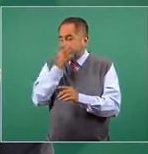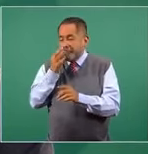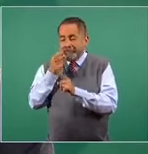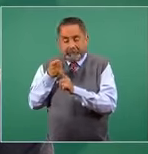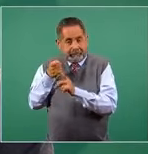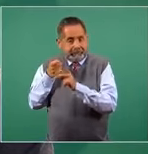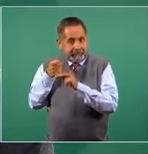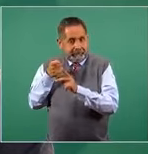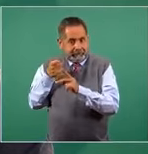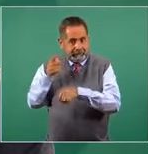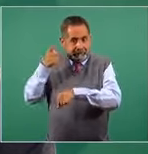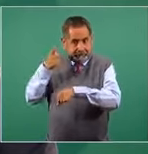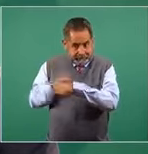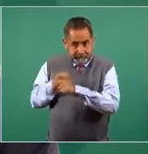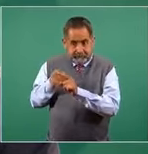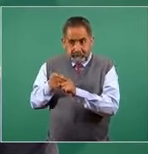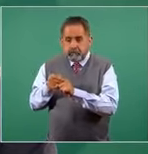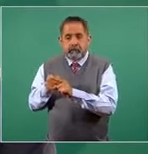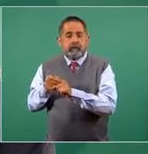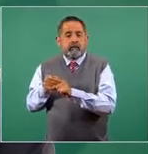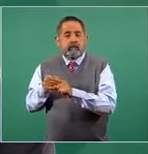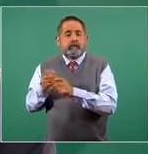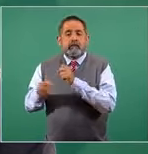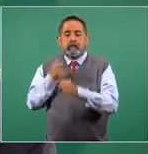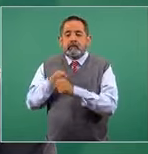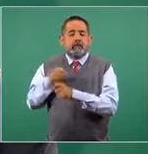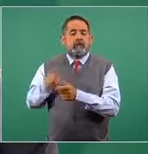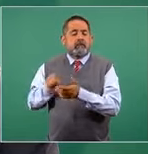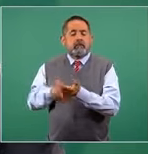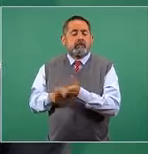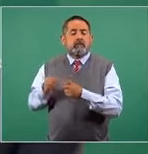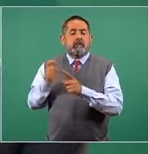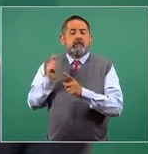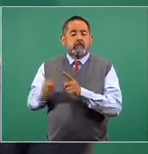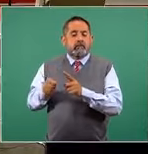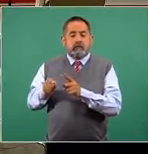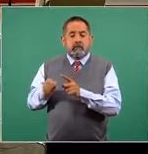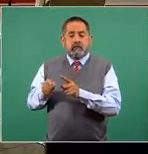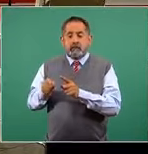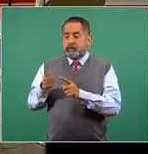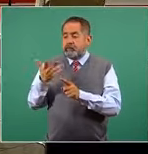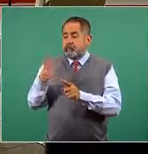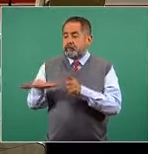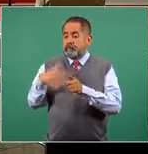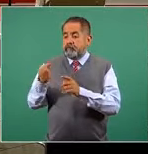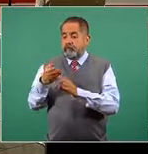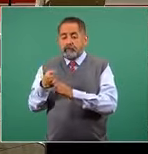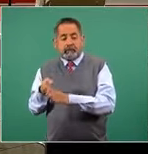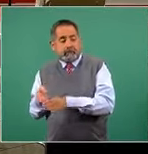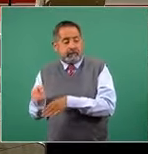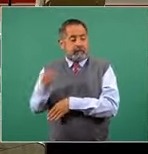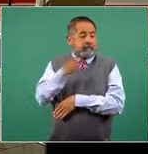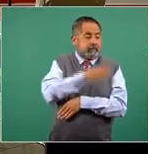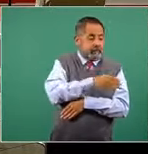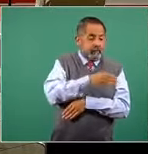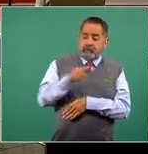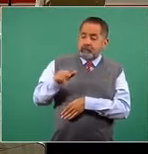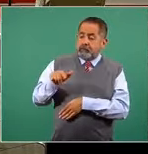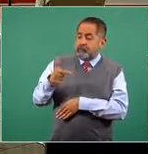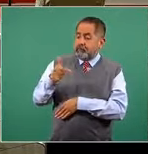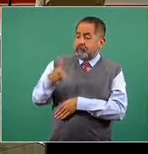de las personas que estuvieron afectadas por el brote es 10 años, 12 años,